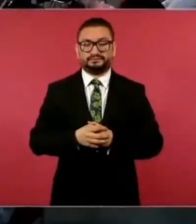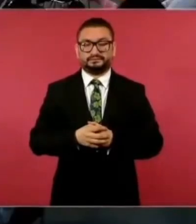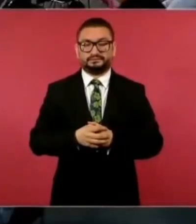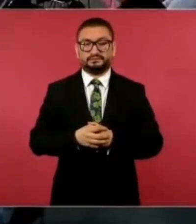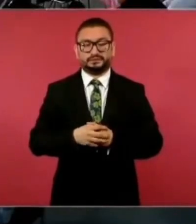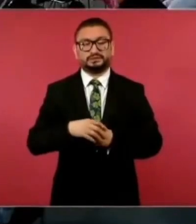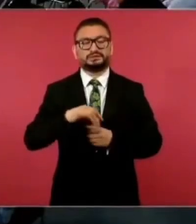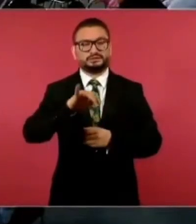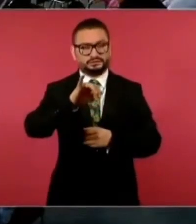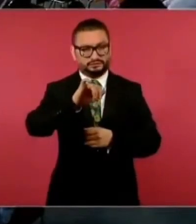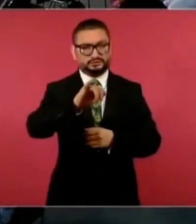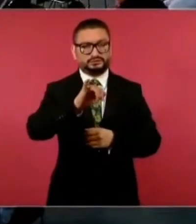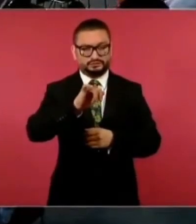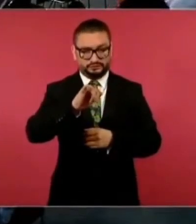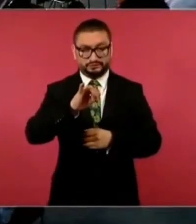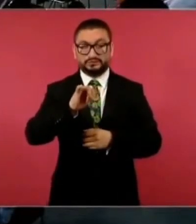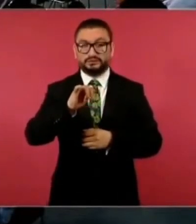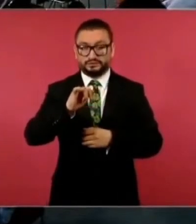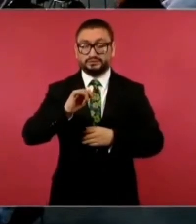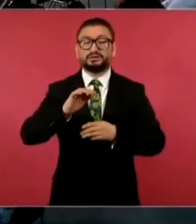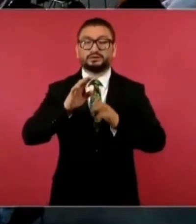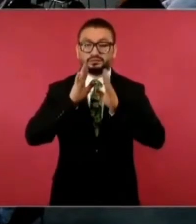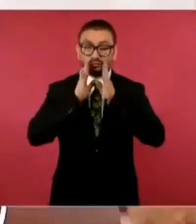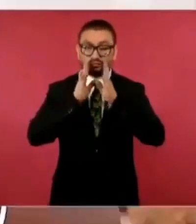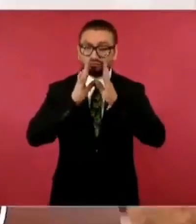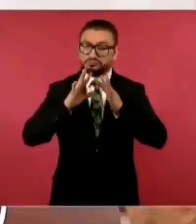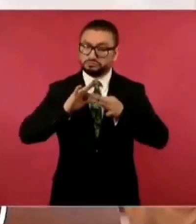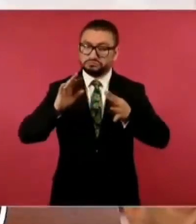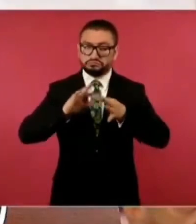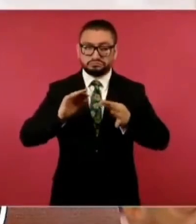Sí, declaración.